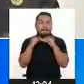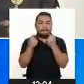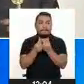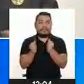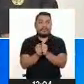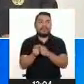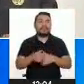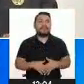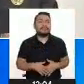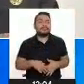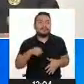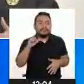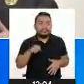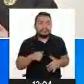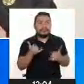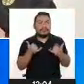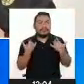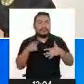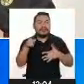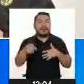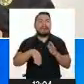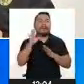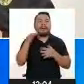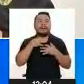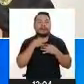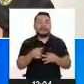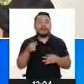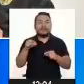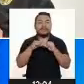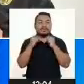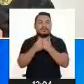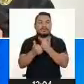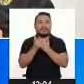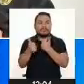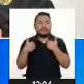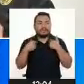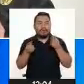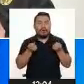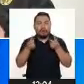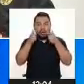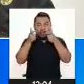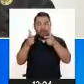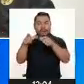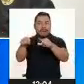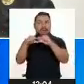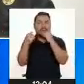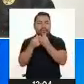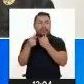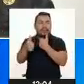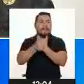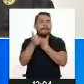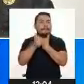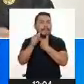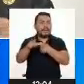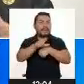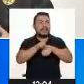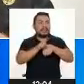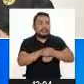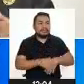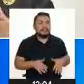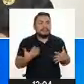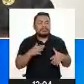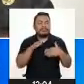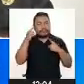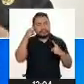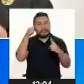acompañante. Definitivamente son los más interesados de tener el control, y desde ya es el vínculo objetivo para